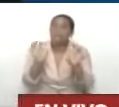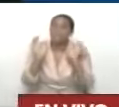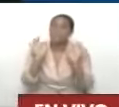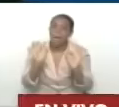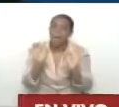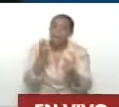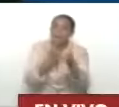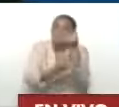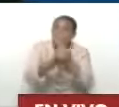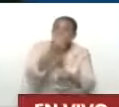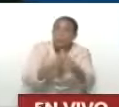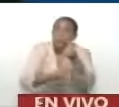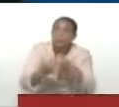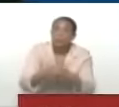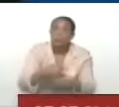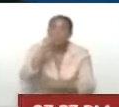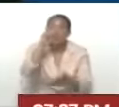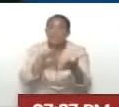inflación. Y el